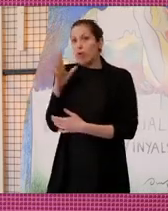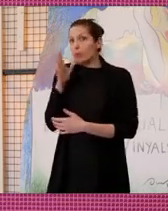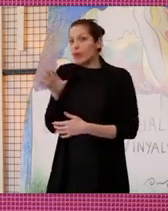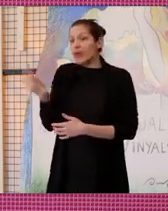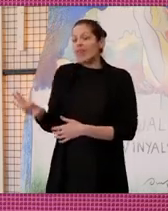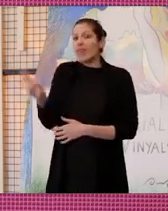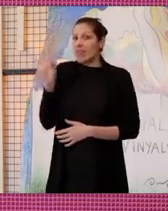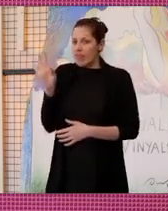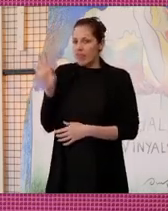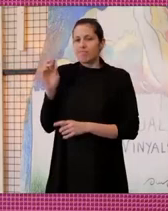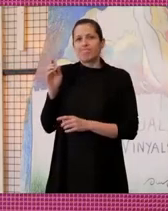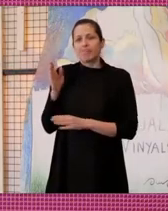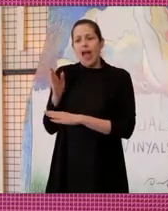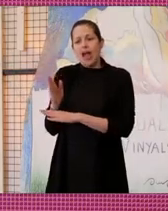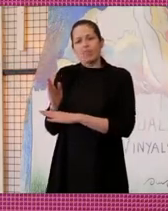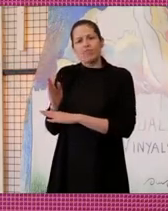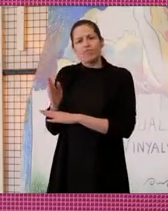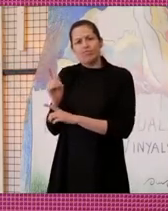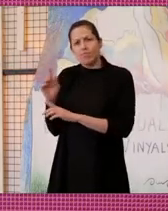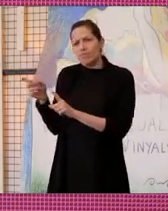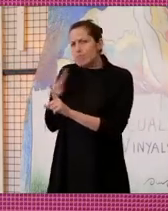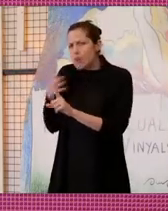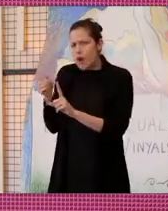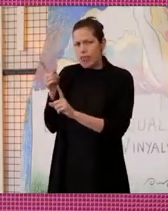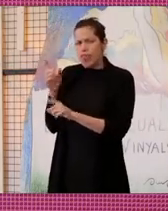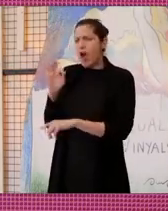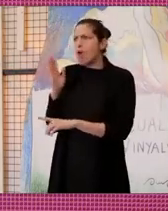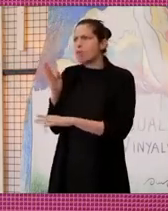las mujeres en momentos de Guerra eran